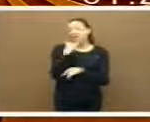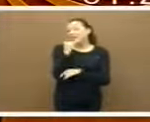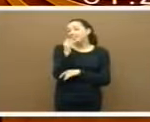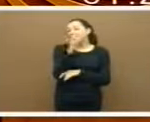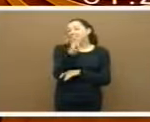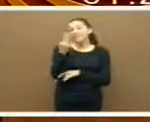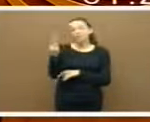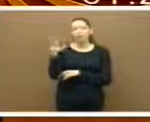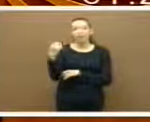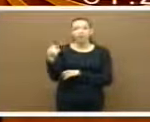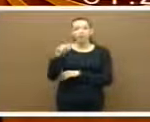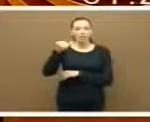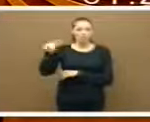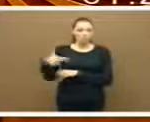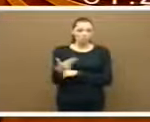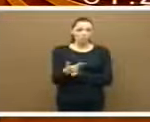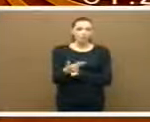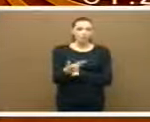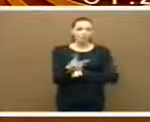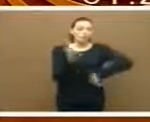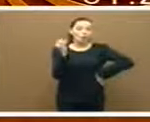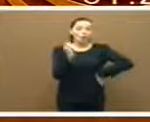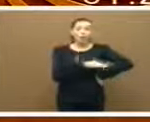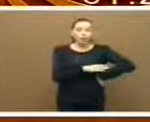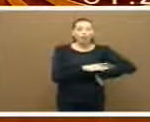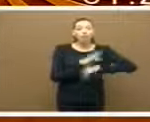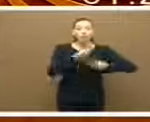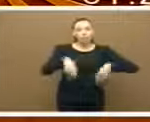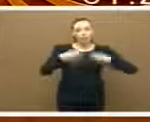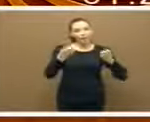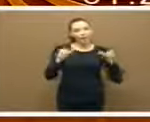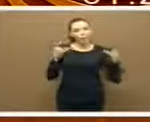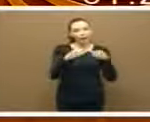euros actualmente. El Fondo de Cooperación de Mancomunidades,